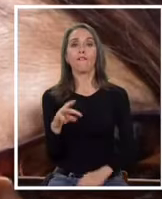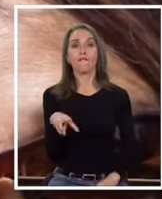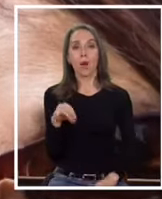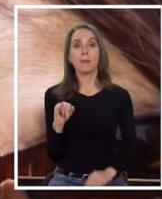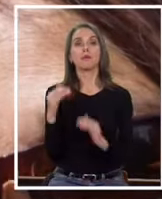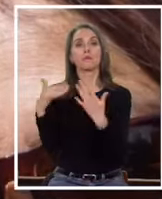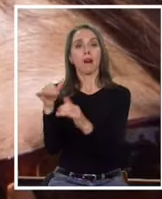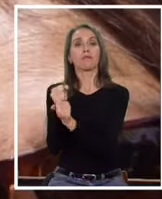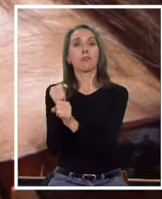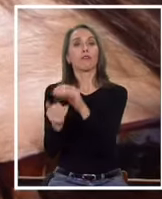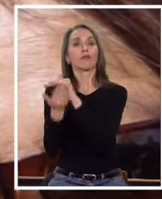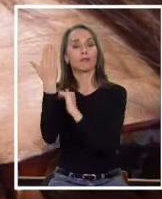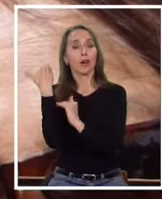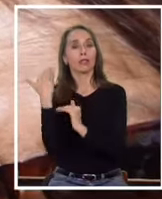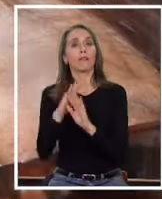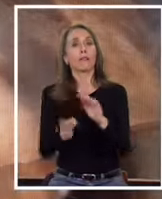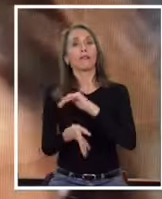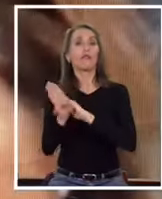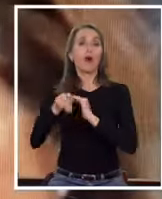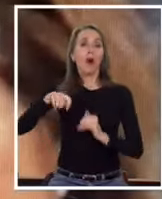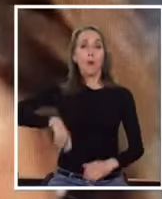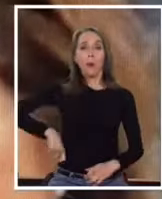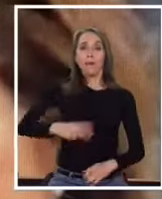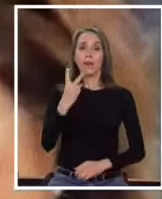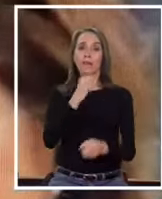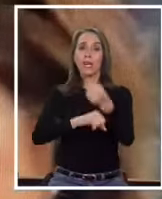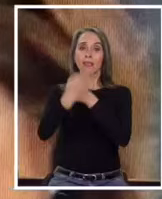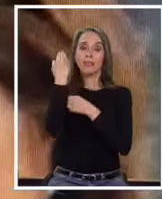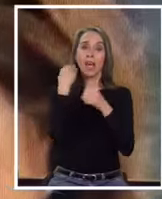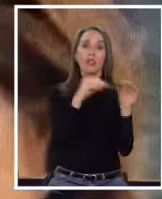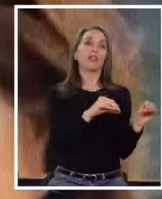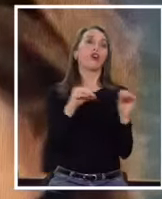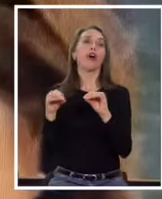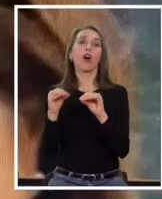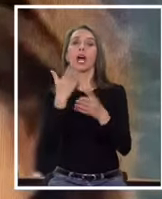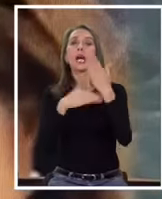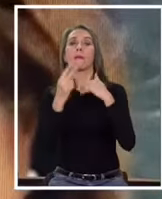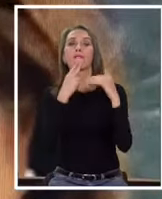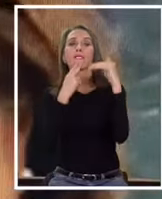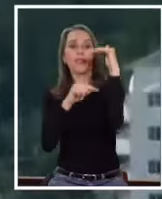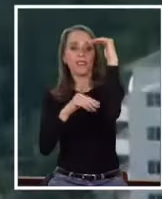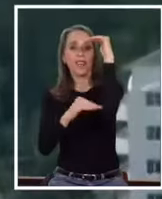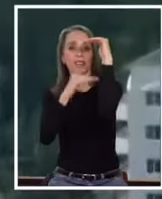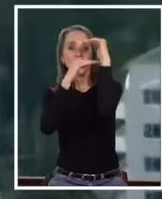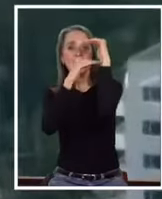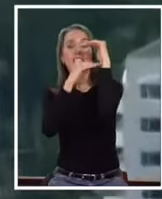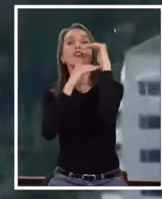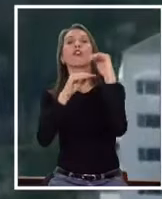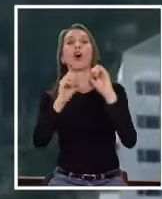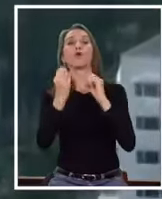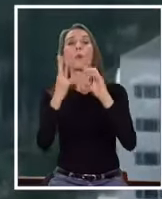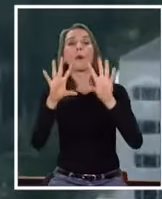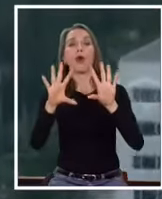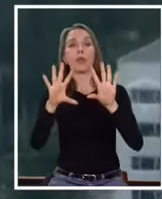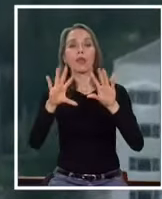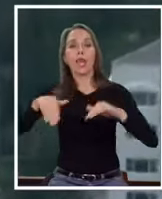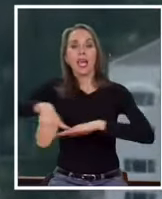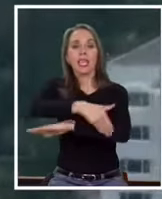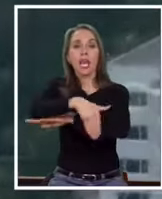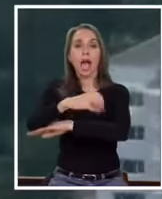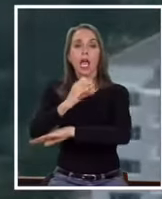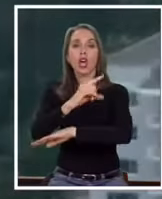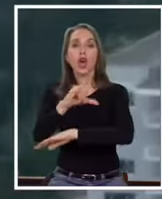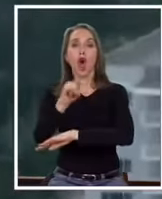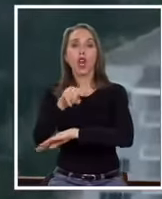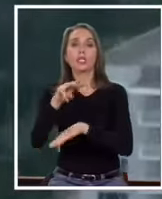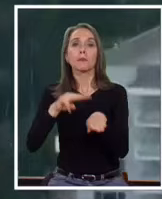Monetario Internacional. Luego de jubilar hace 20 años, se mudó al piso 10 de este edificio en la Avenida Collins de Miami.